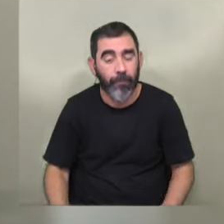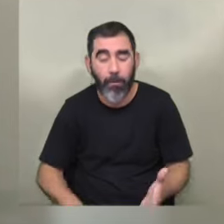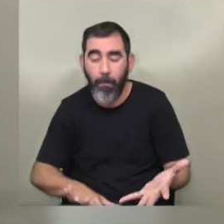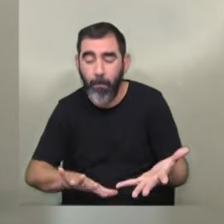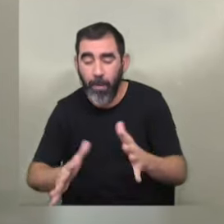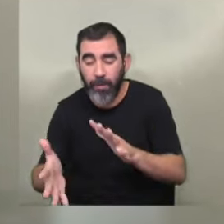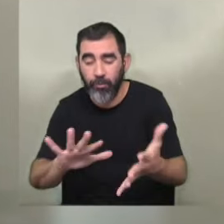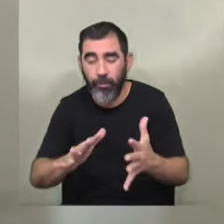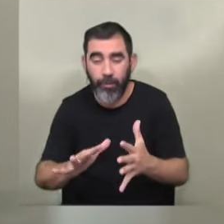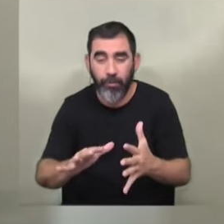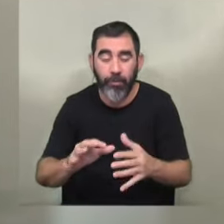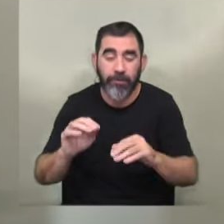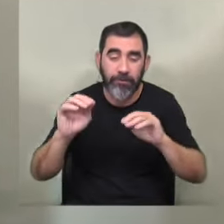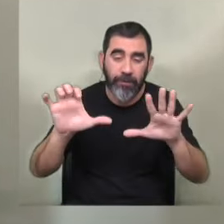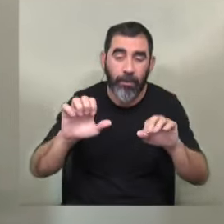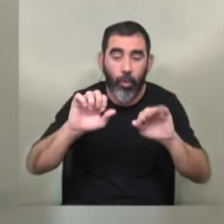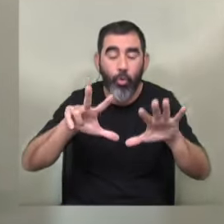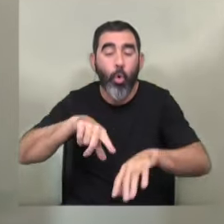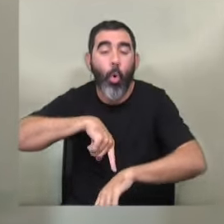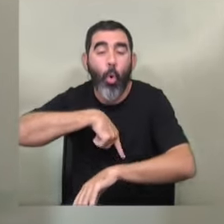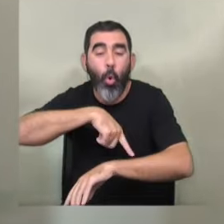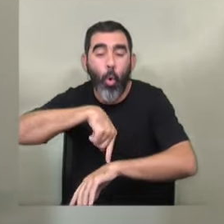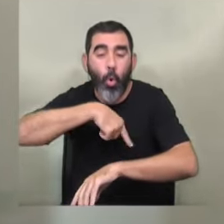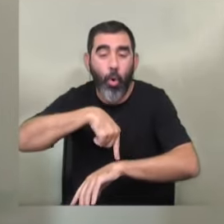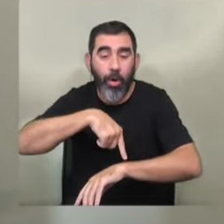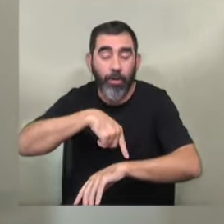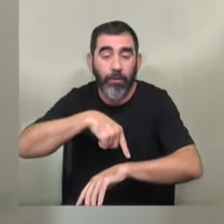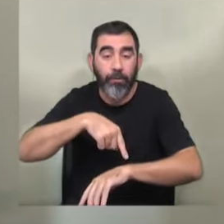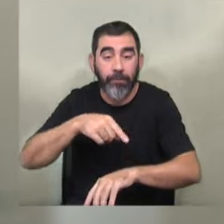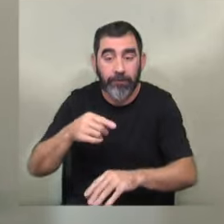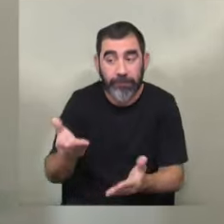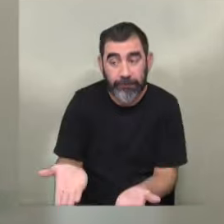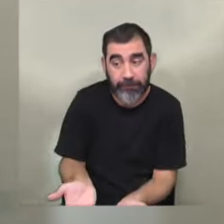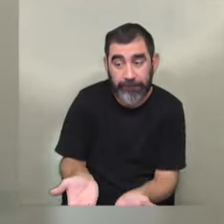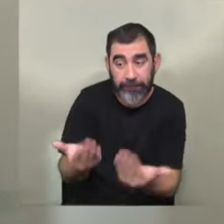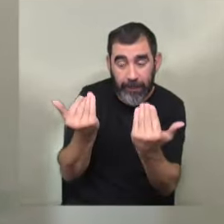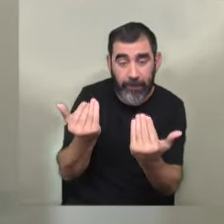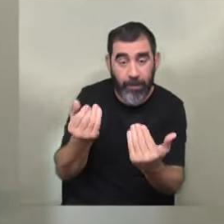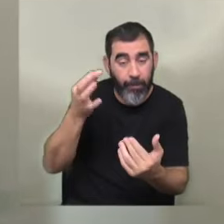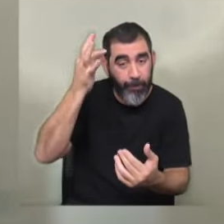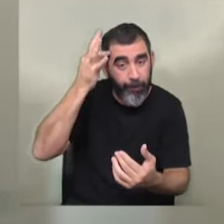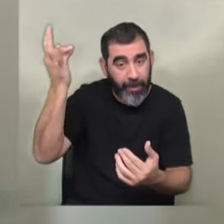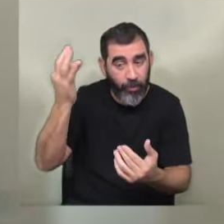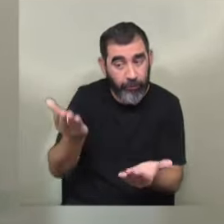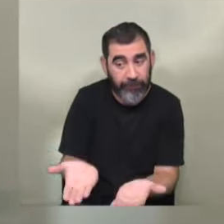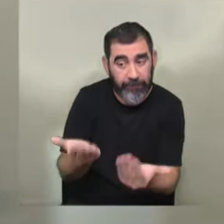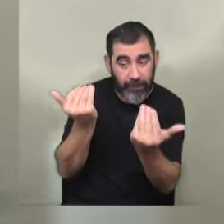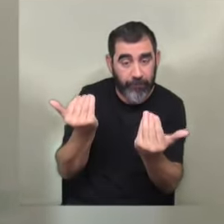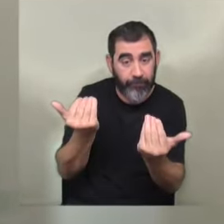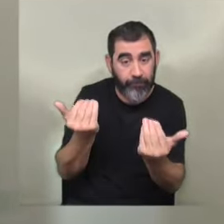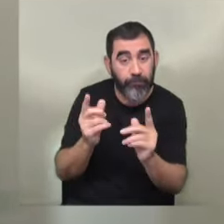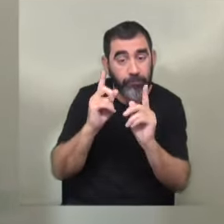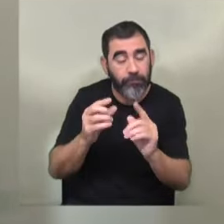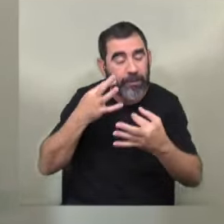menos ronda entre las 6 a 8 horas. Por lo tanto, cuando nosotros retiramos el pelo o lo extraemos,